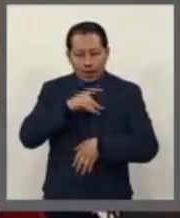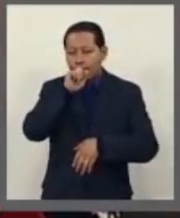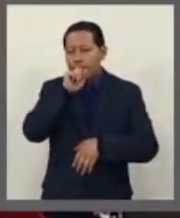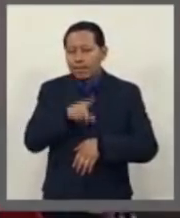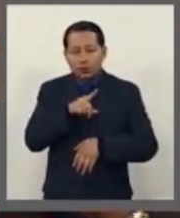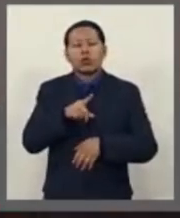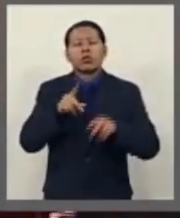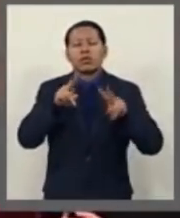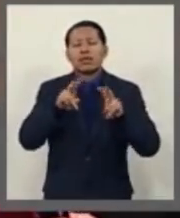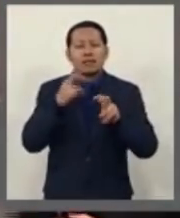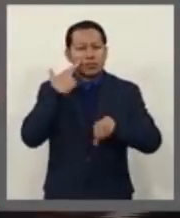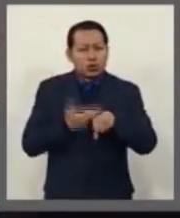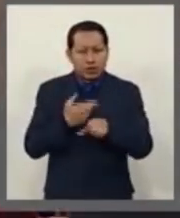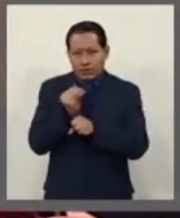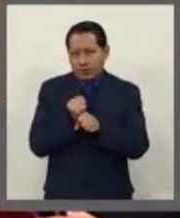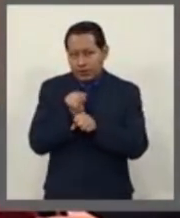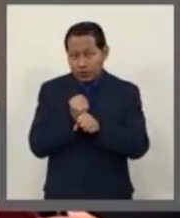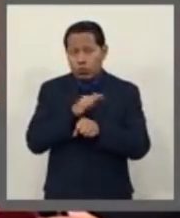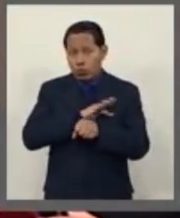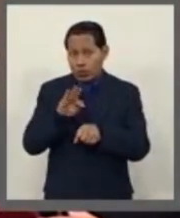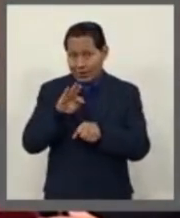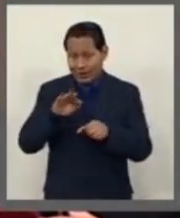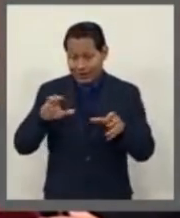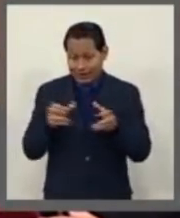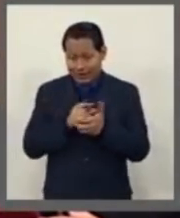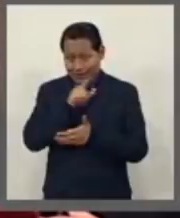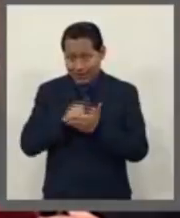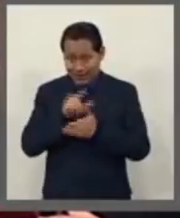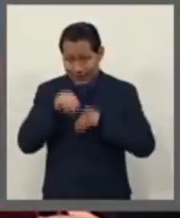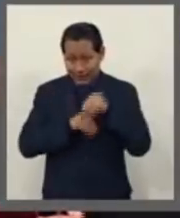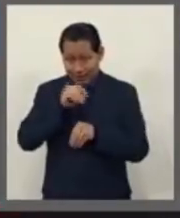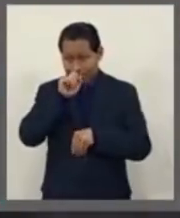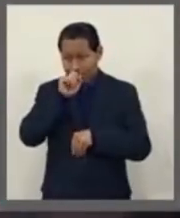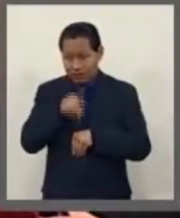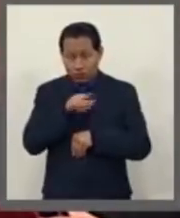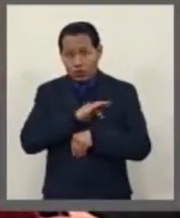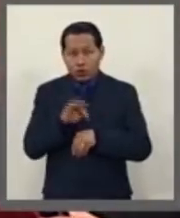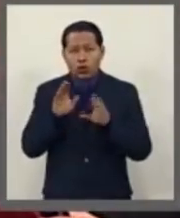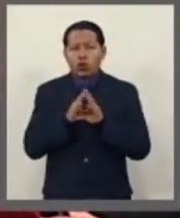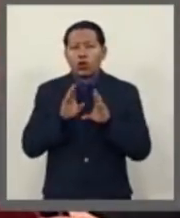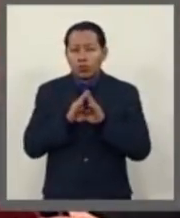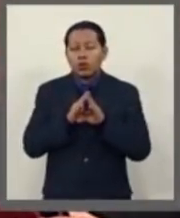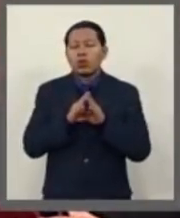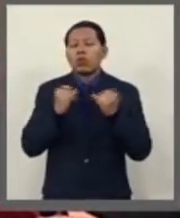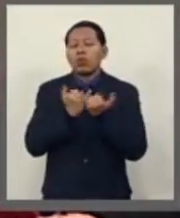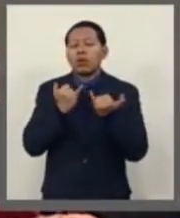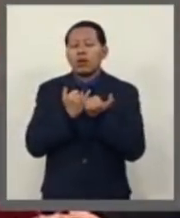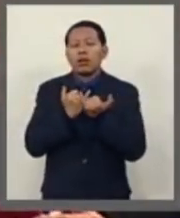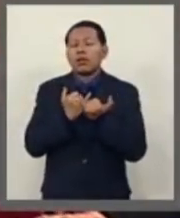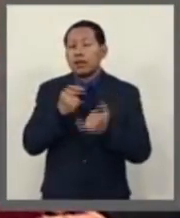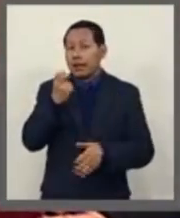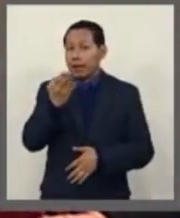que tengamos acceso completo y absoluto a las tareas de investigación y podamos desde